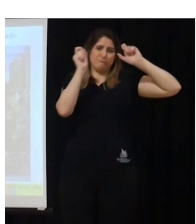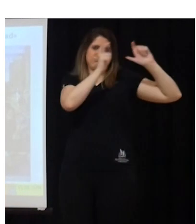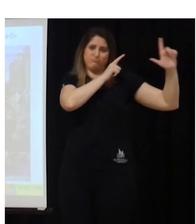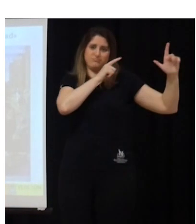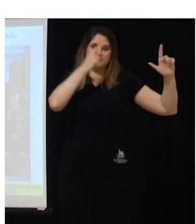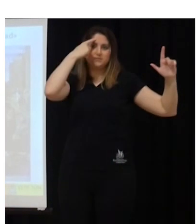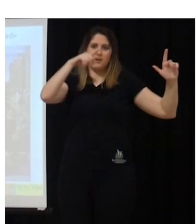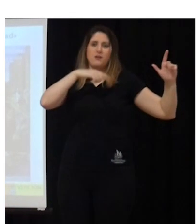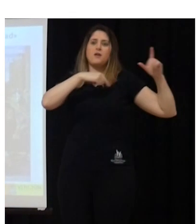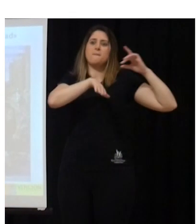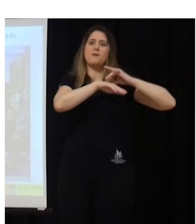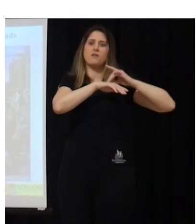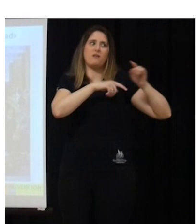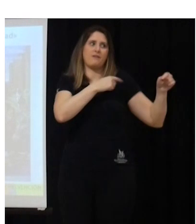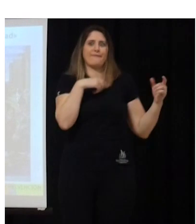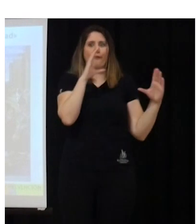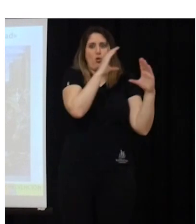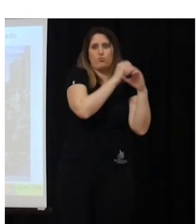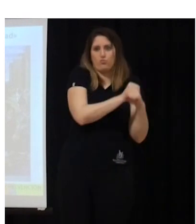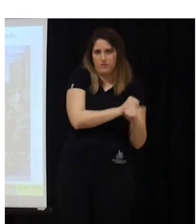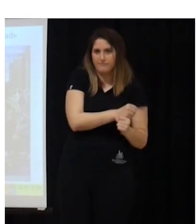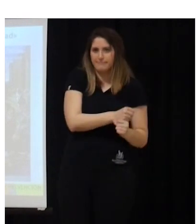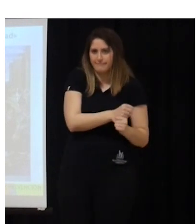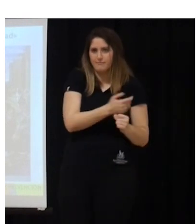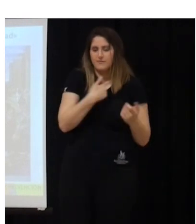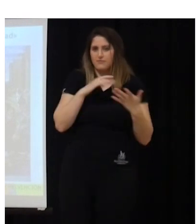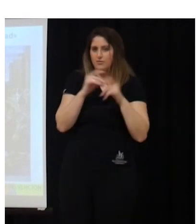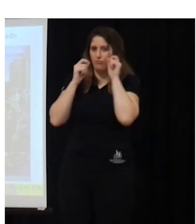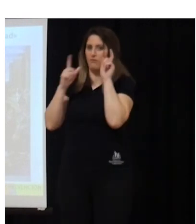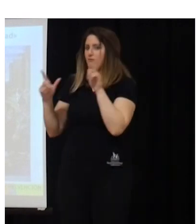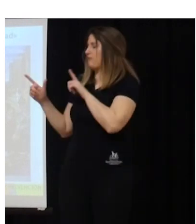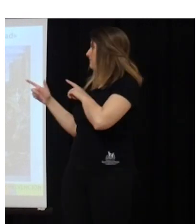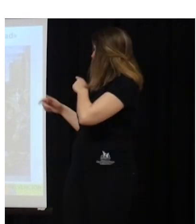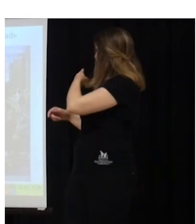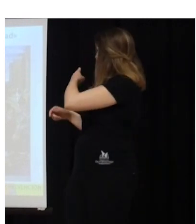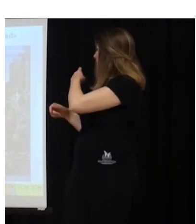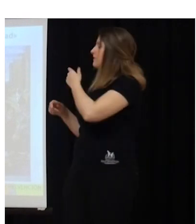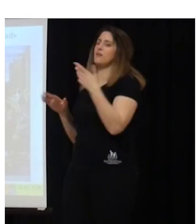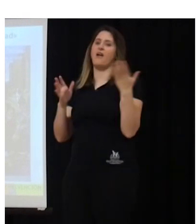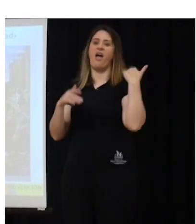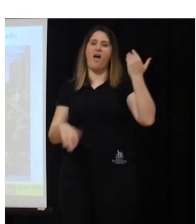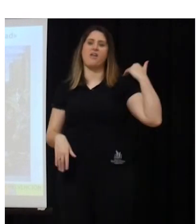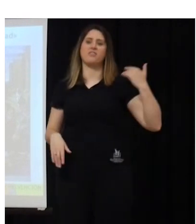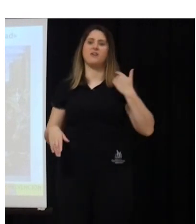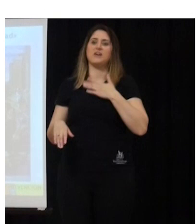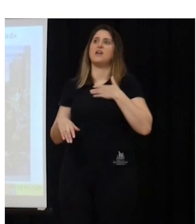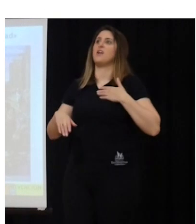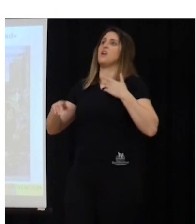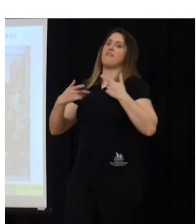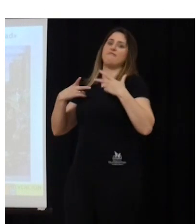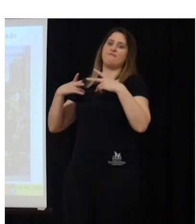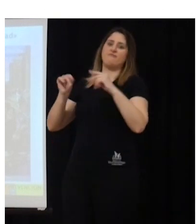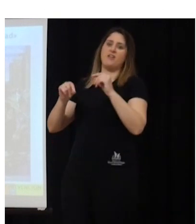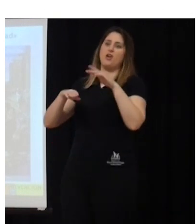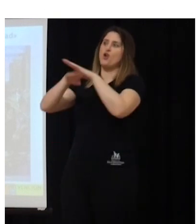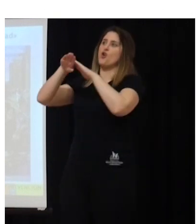que la medicina servía para bien un poco. En este cuadro del fin de Pericles, todo el mundo quería acabar con